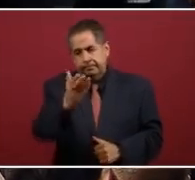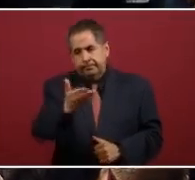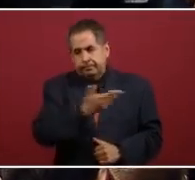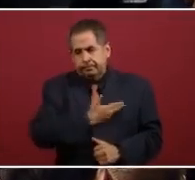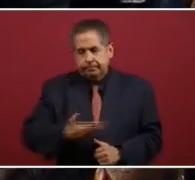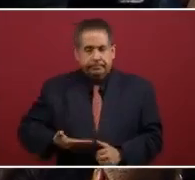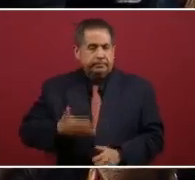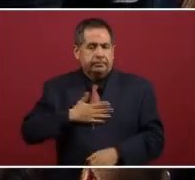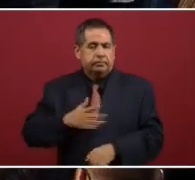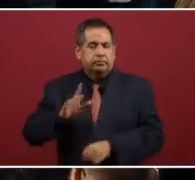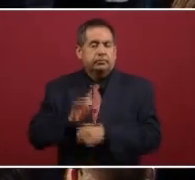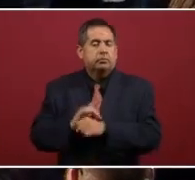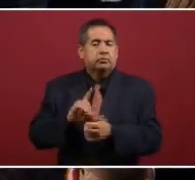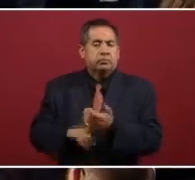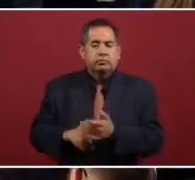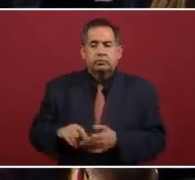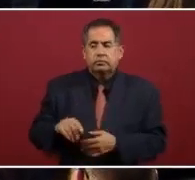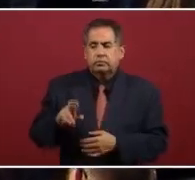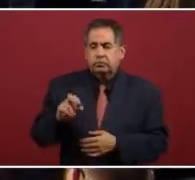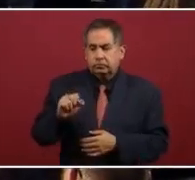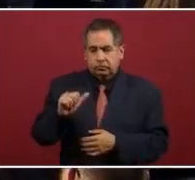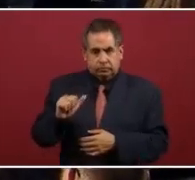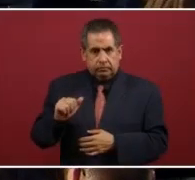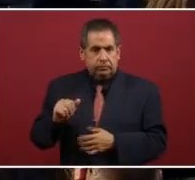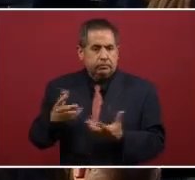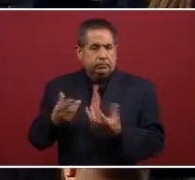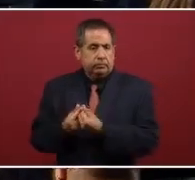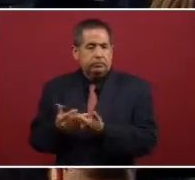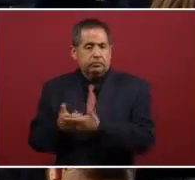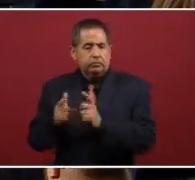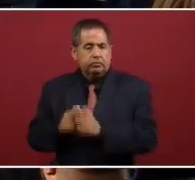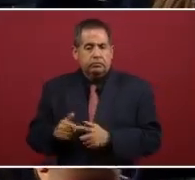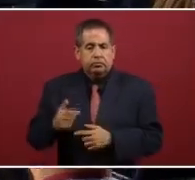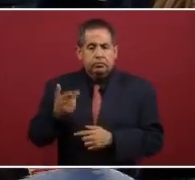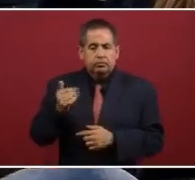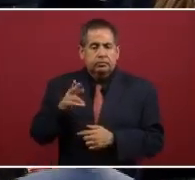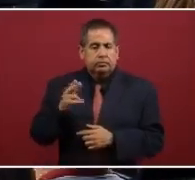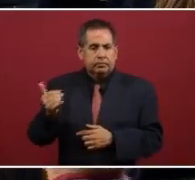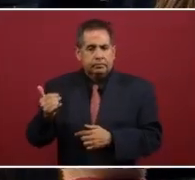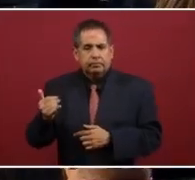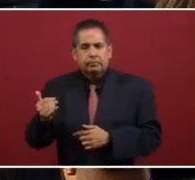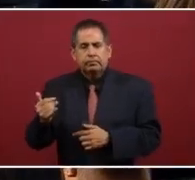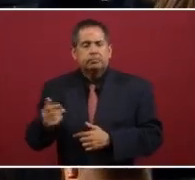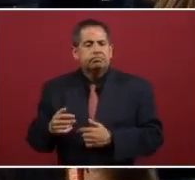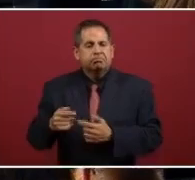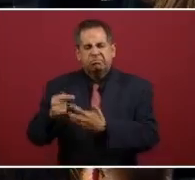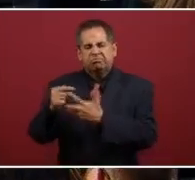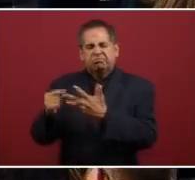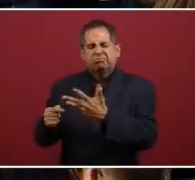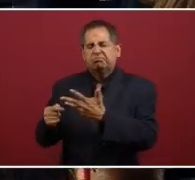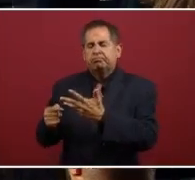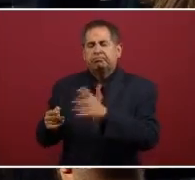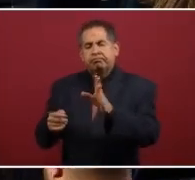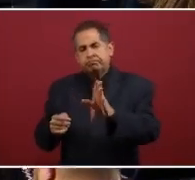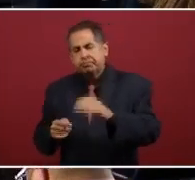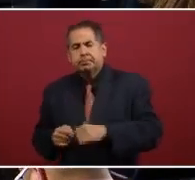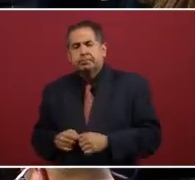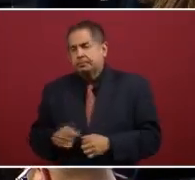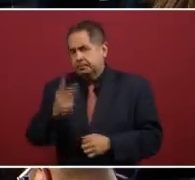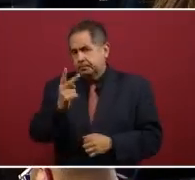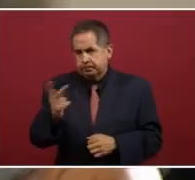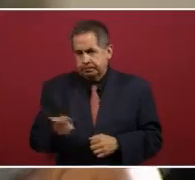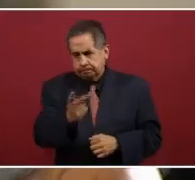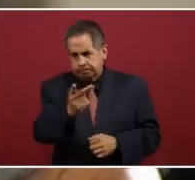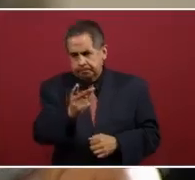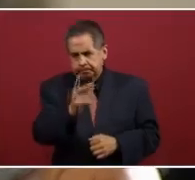Presidente, buenos días. Shaila Rosagel, corresponsal del Grupo Gili, periódico El Imparcial, La Crónica y Frontera de Tijuana. Tengo dos